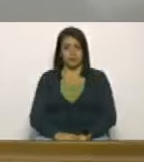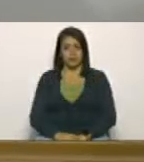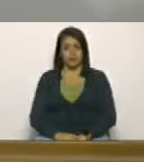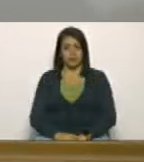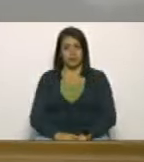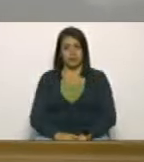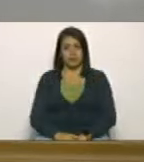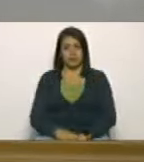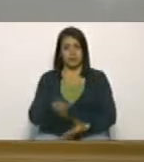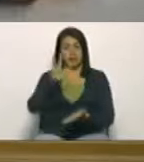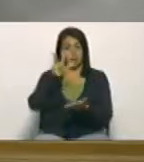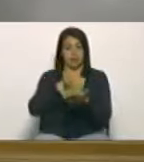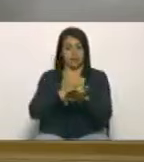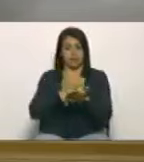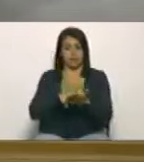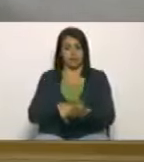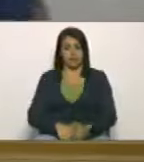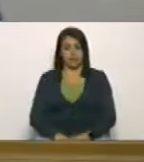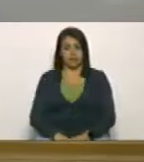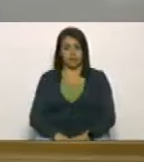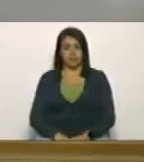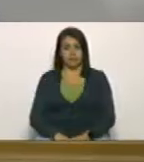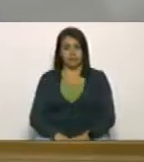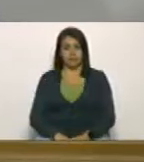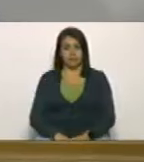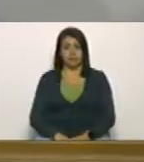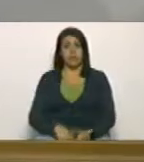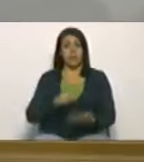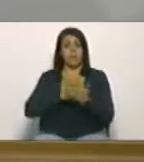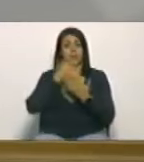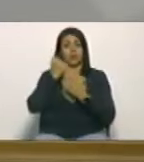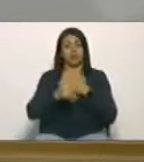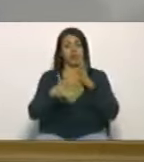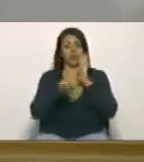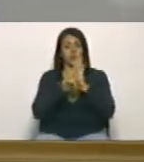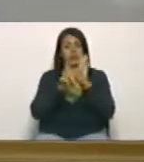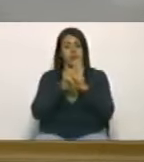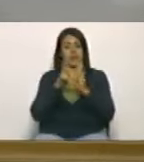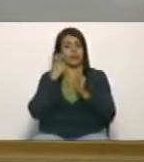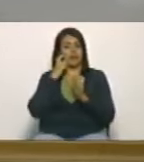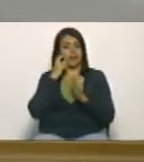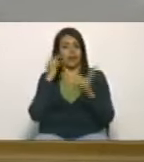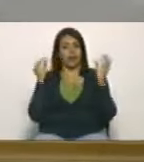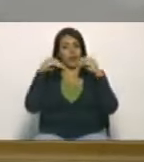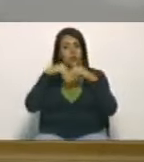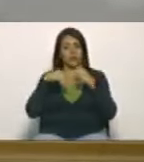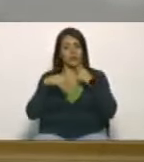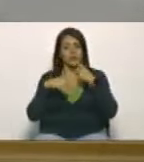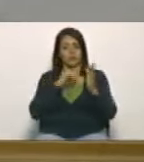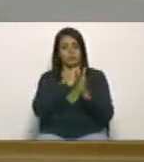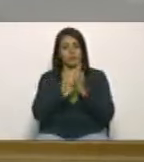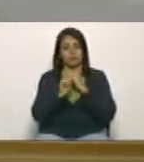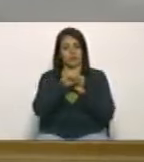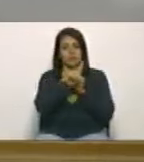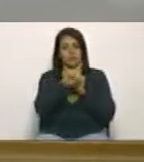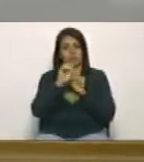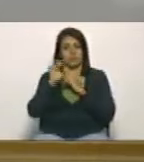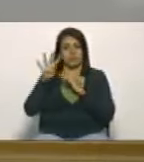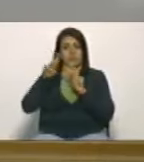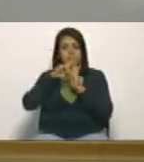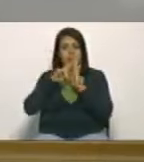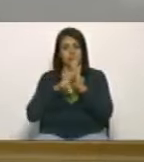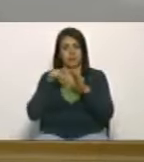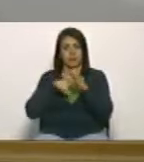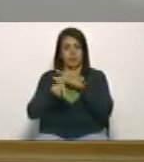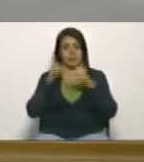en aprobar, se me perdió aquí, el proyecto de ley del cacao, de conformidad con lo establecido en el artículo 104 del Reglamento